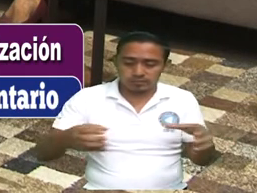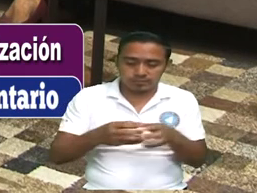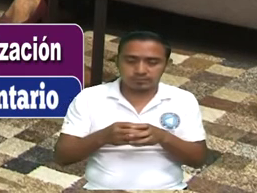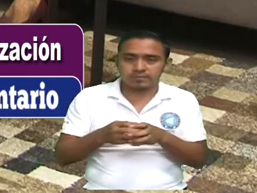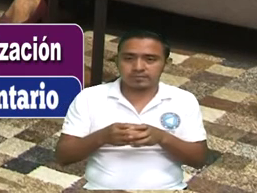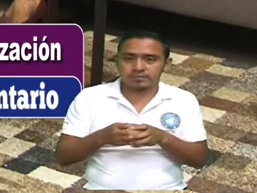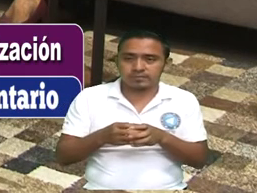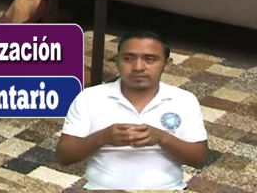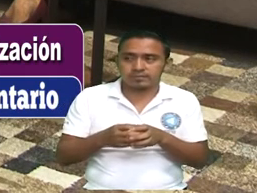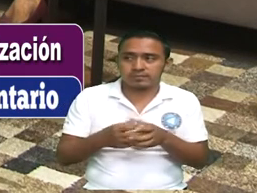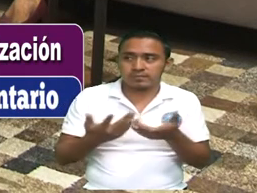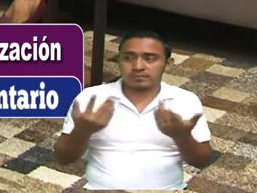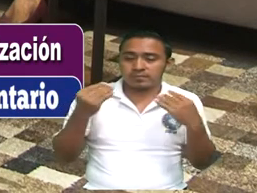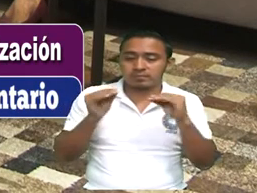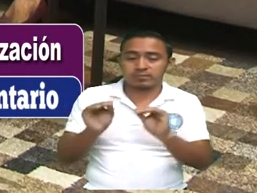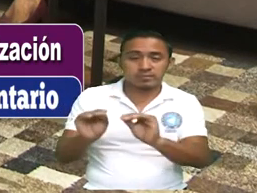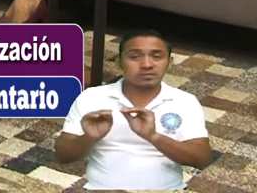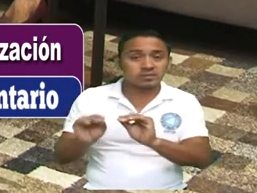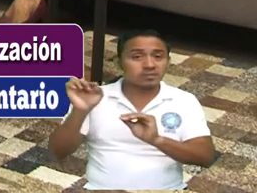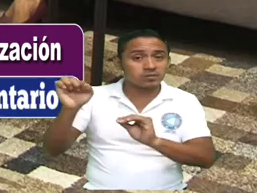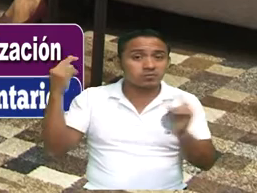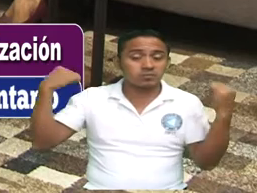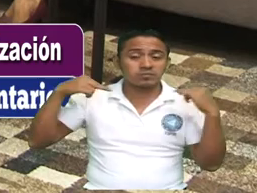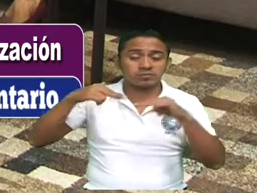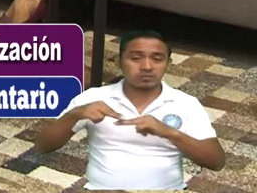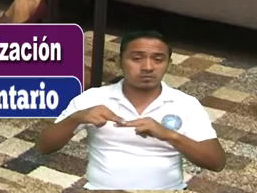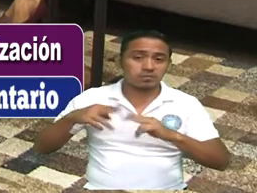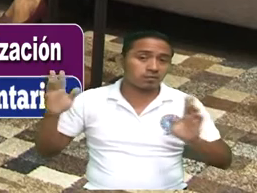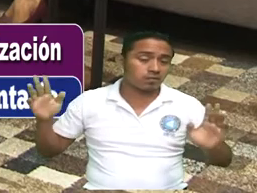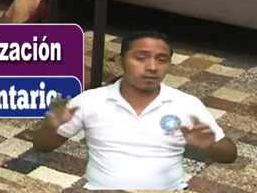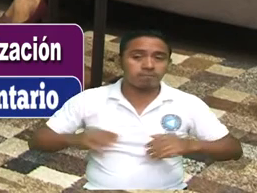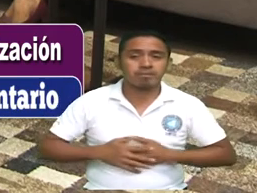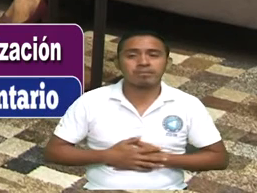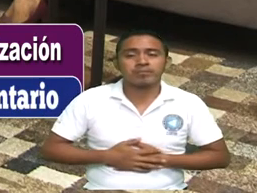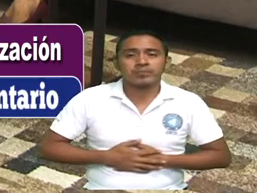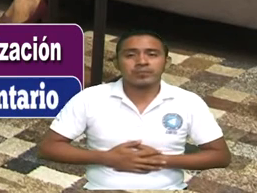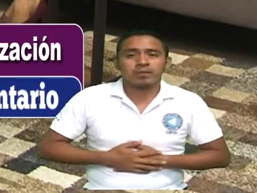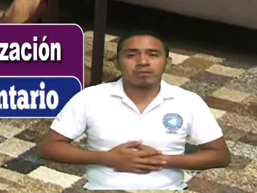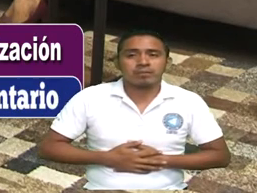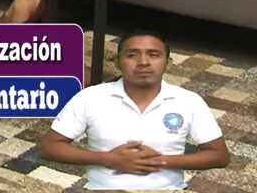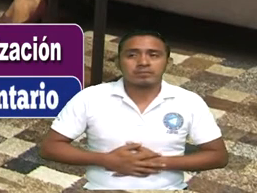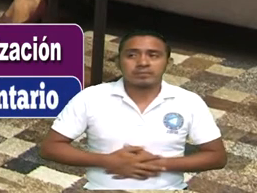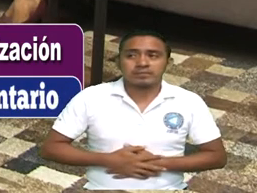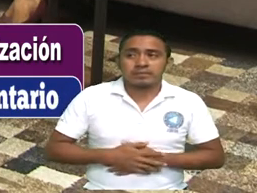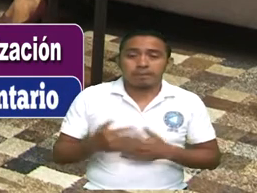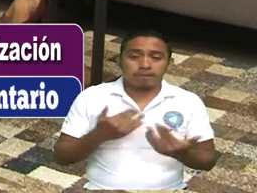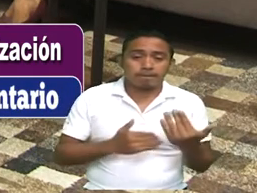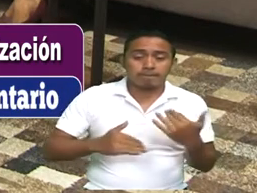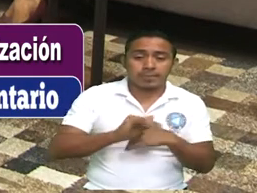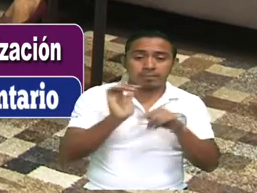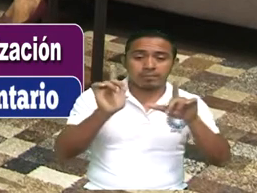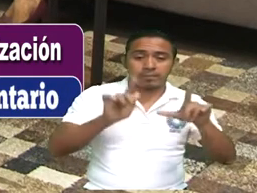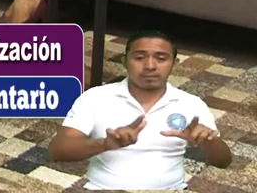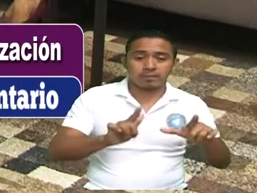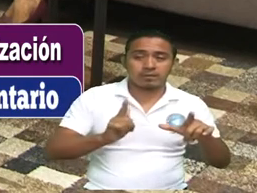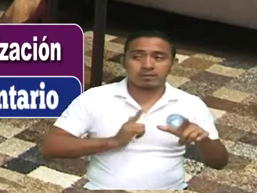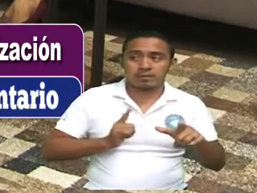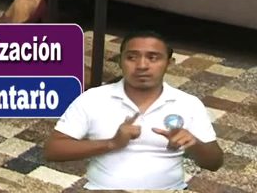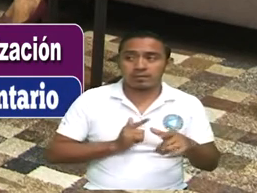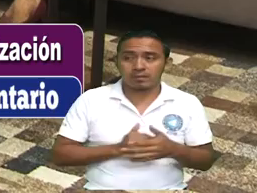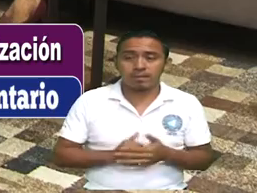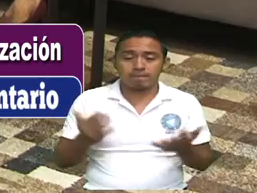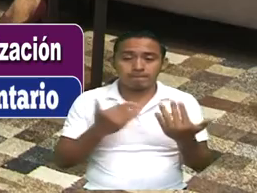formar maestros, porque cuando tenés más matrículas, tenés que tener, por supuesto,